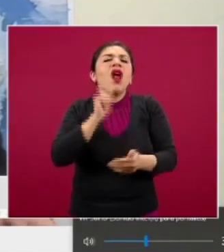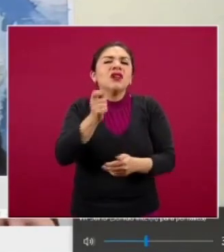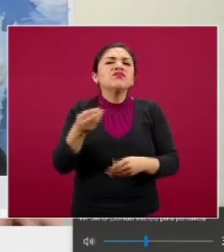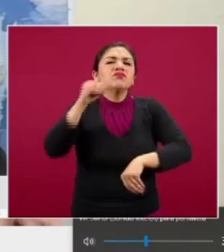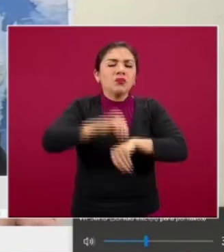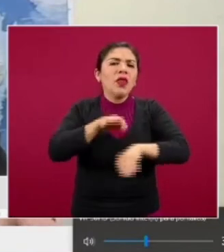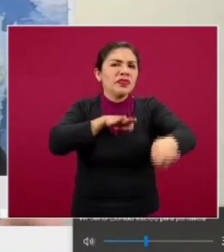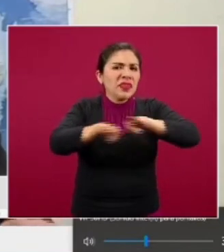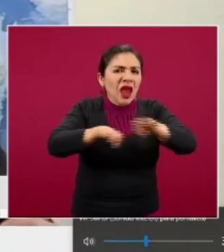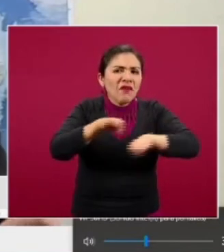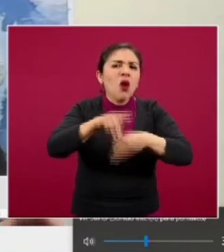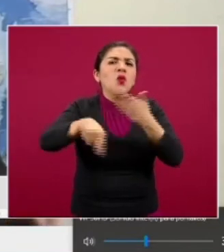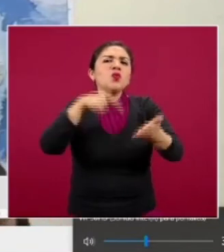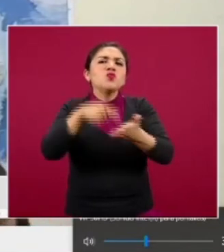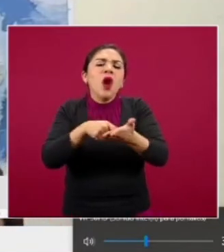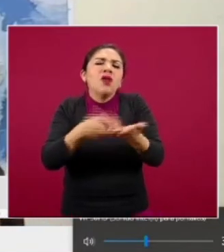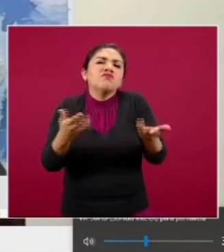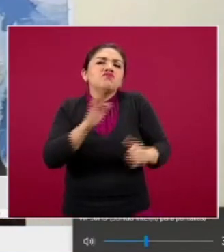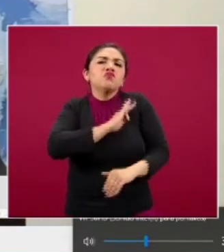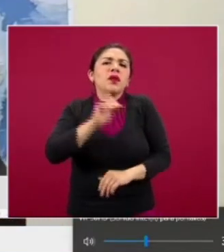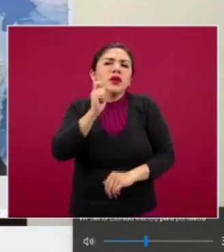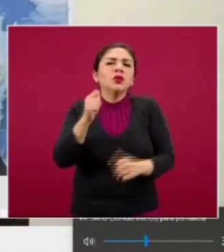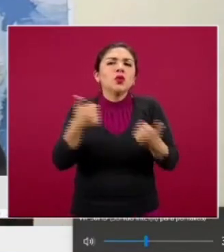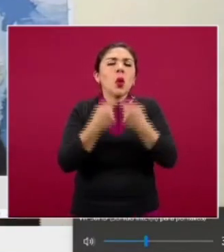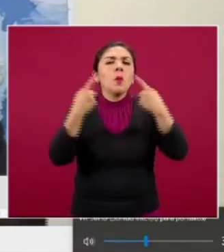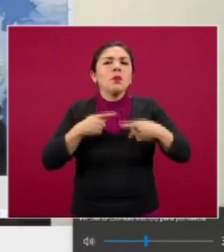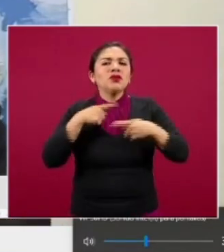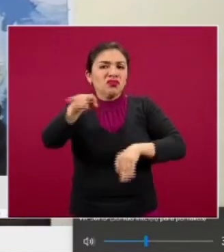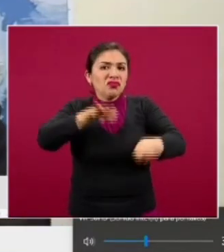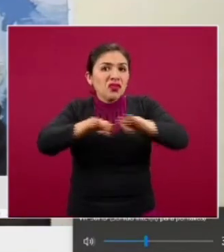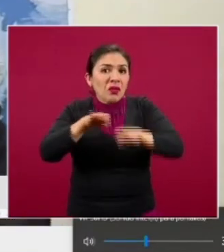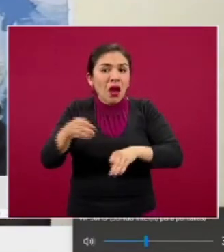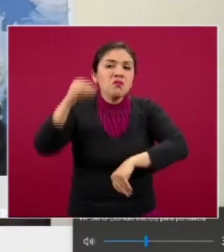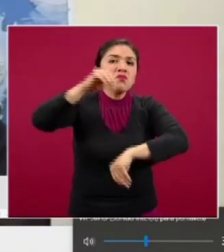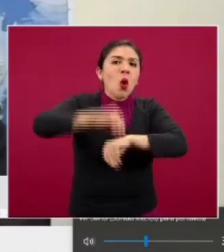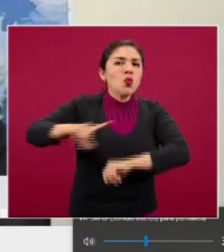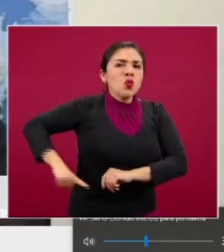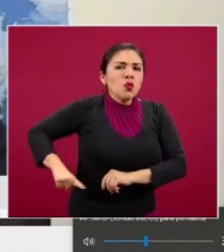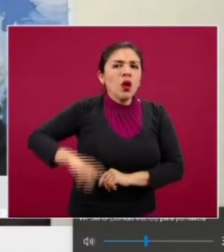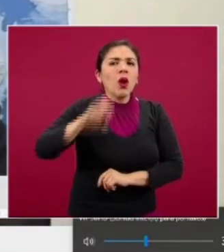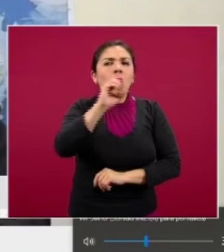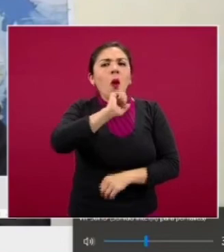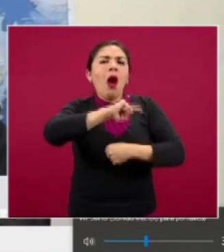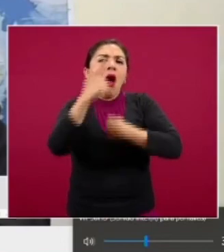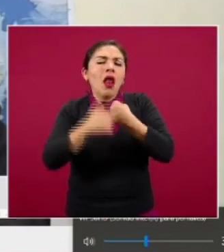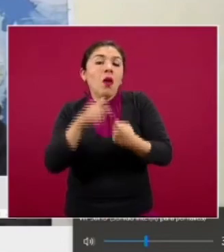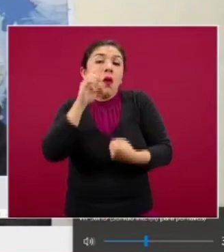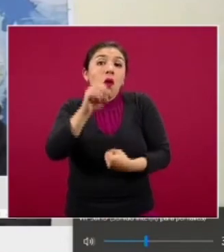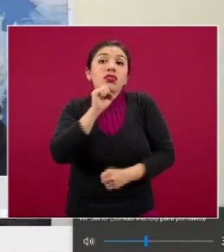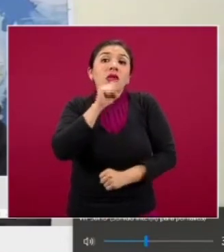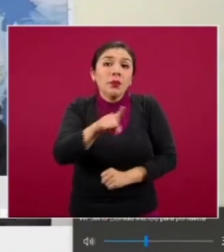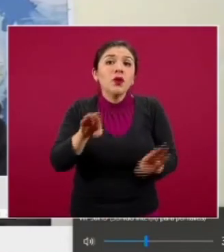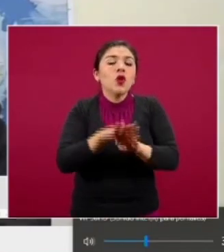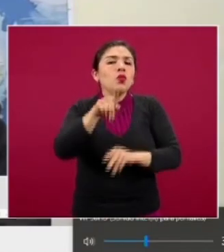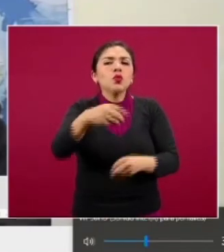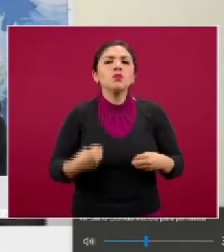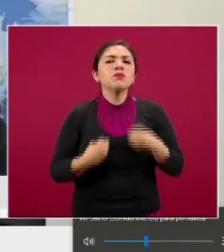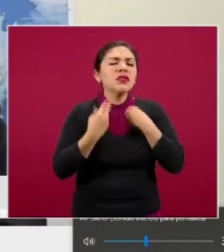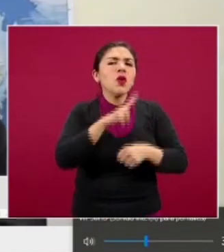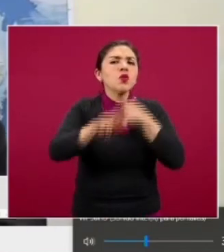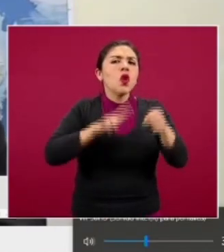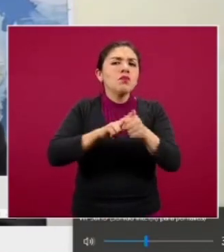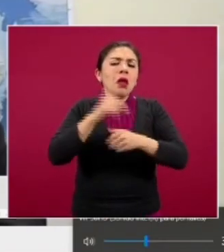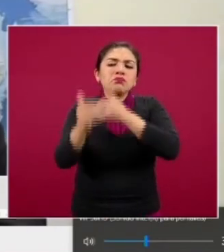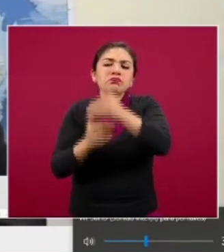un trabajo, en un empleo, como puede ser el de persona funcionaria de algún gobierno, sino también en nuestra vida cotidiana